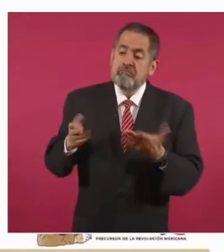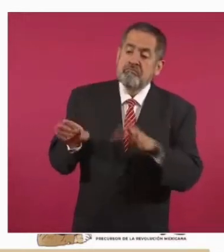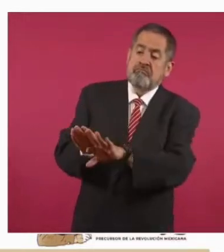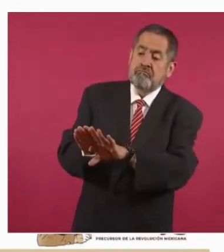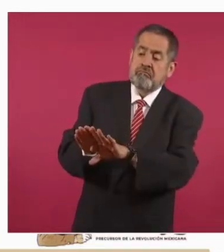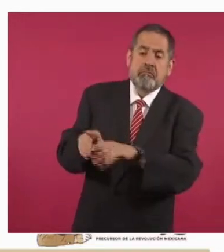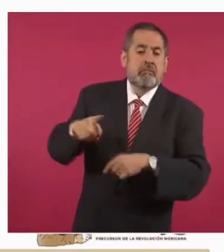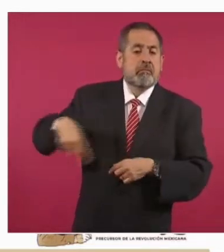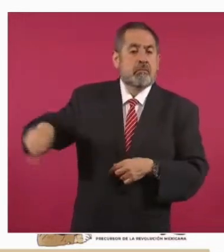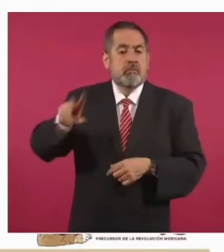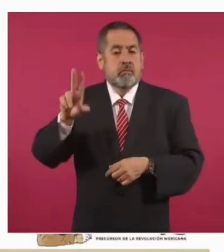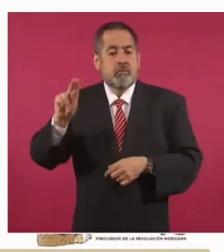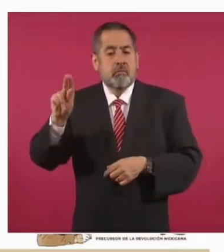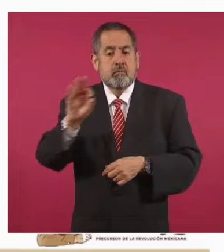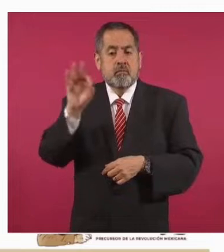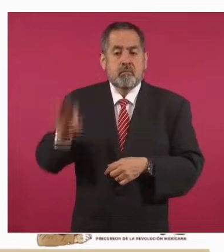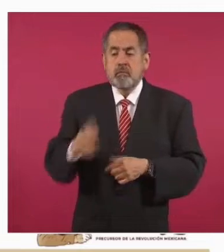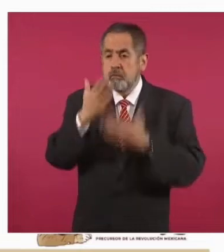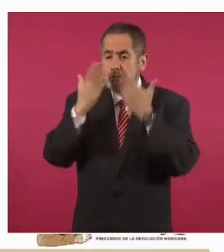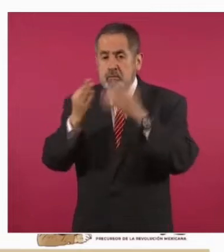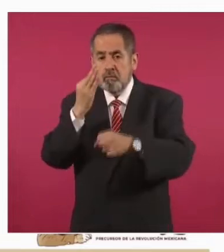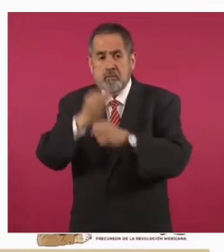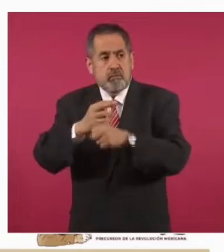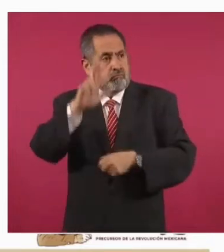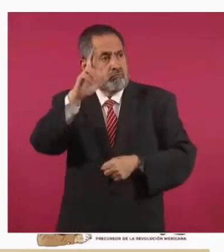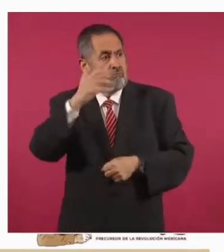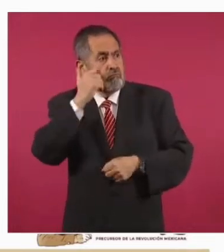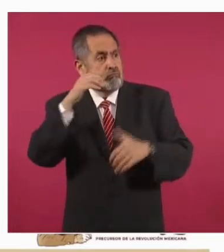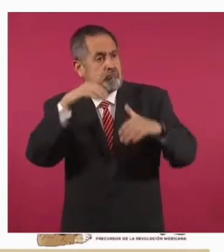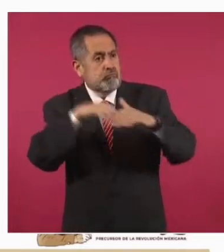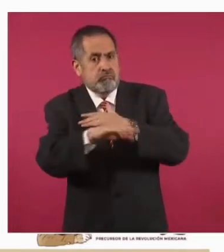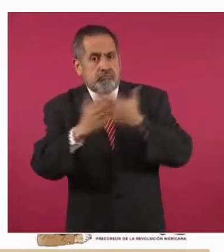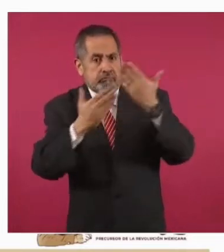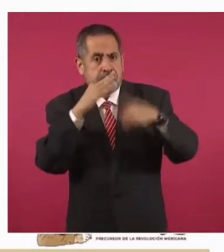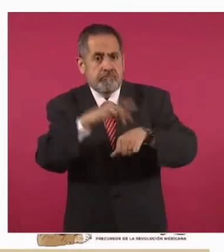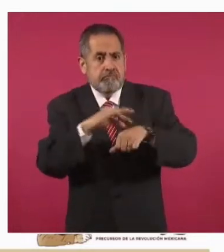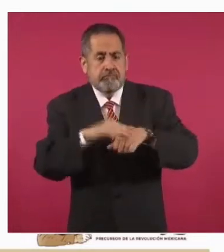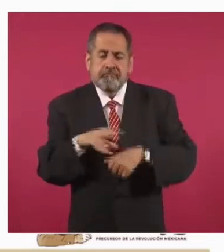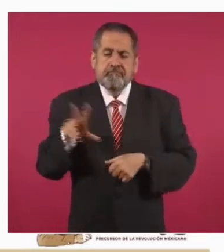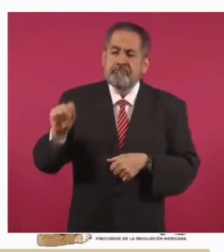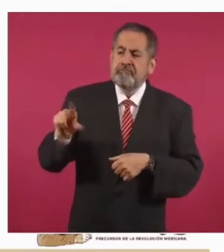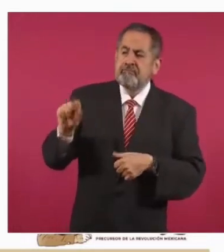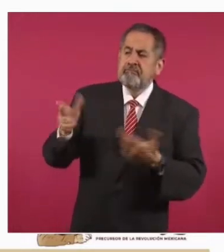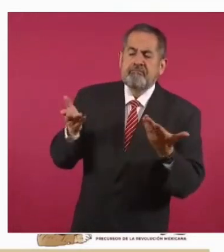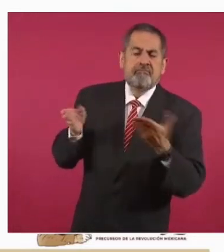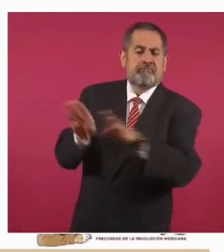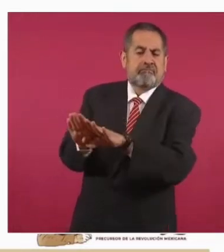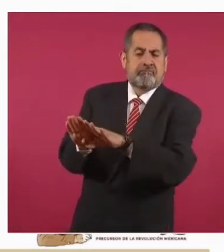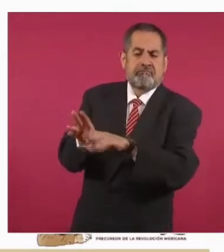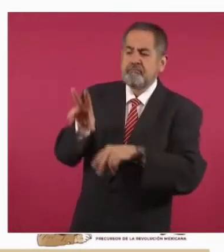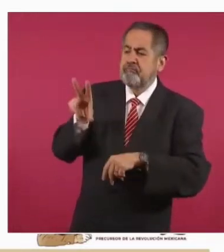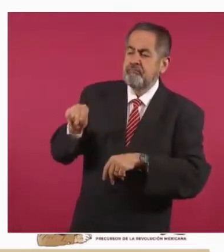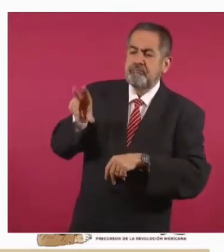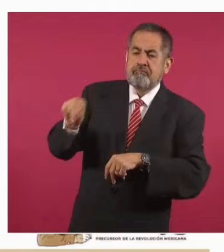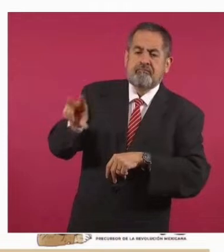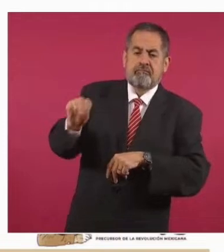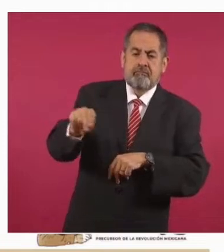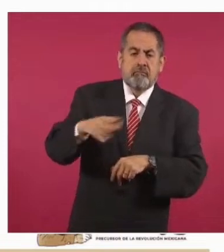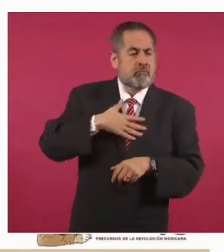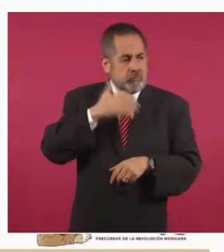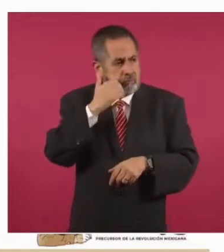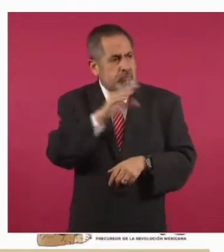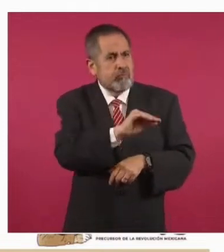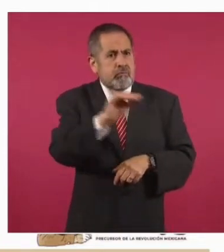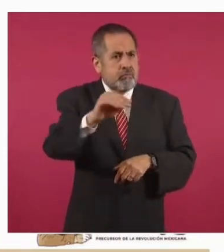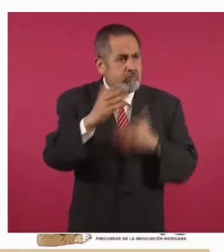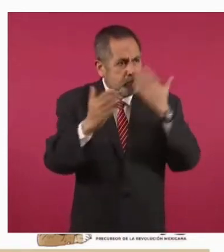a cerca del 80% de los estudiantes de medicina que intentaban ingresar a una especialidad, a una